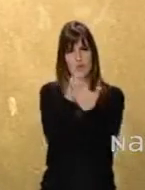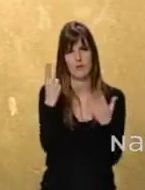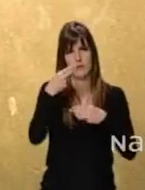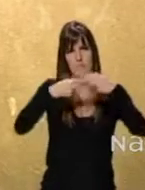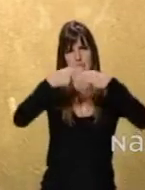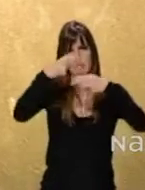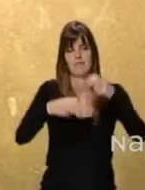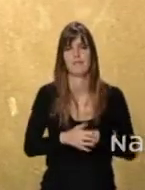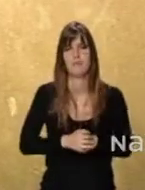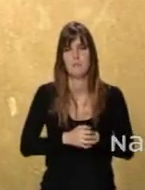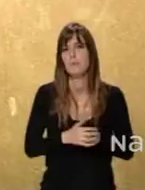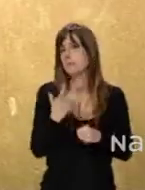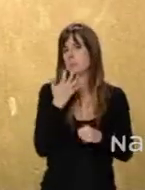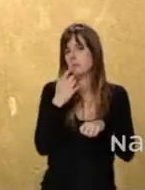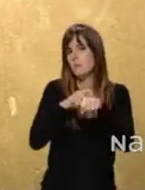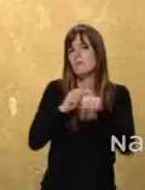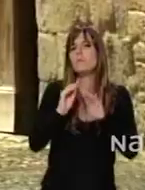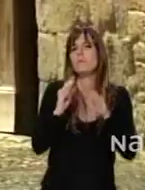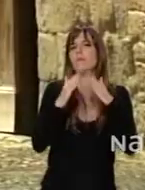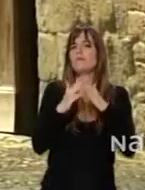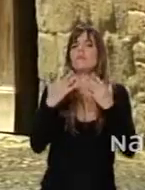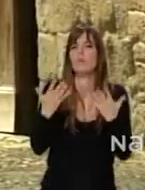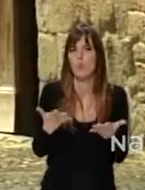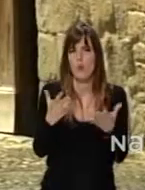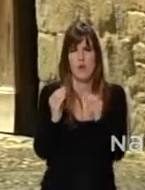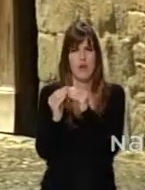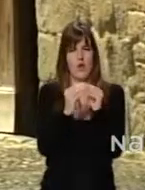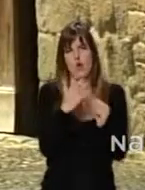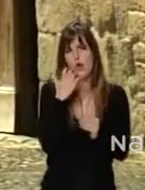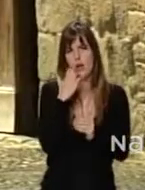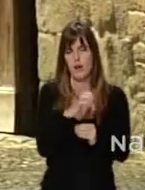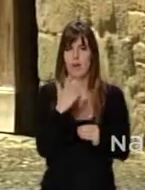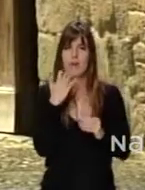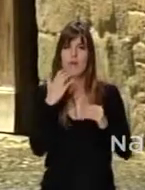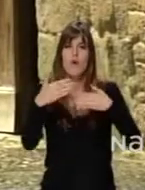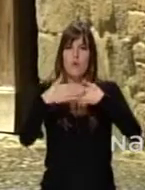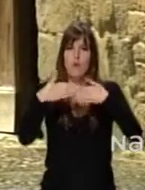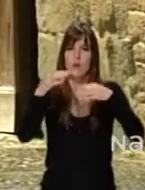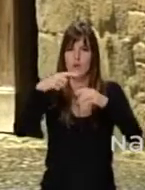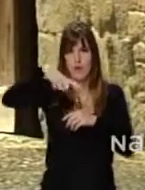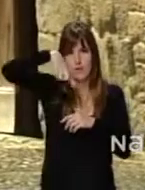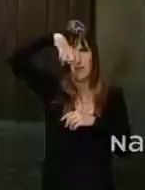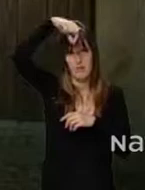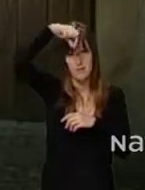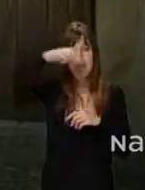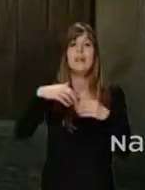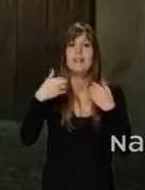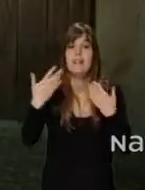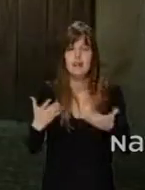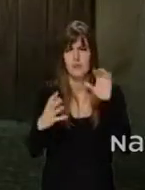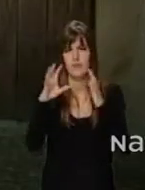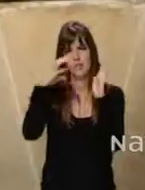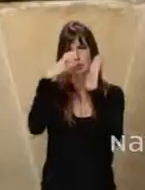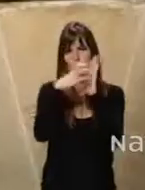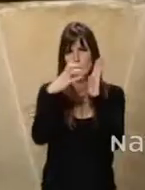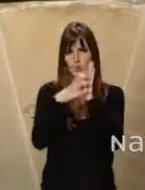XVI. Presentan unas características comunes que las hacen únicas, como son los grandes portalones con arco apuntado, escudos